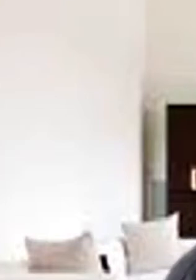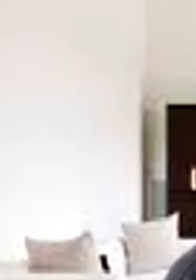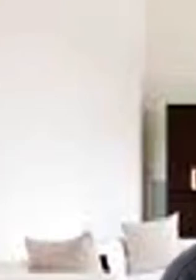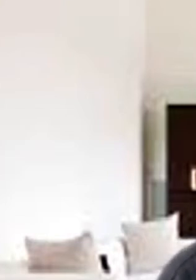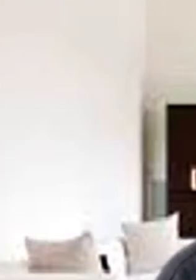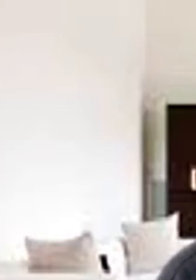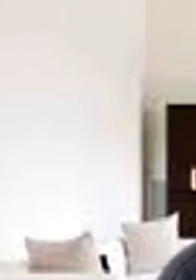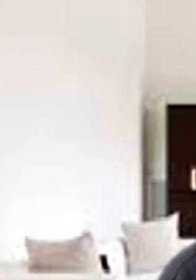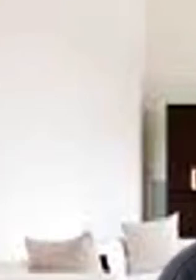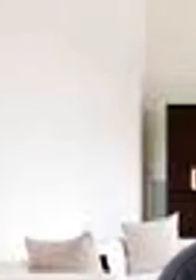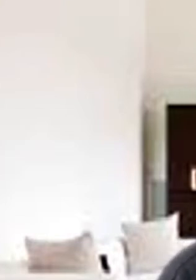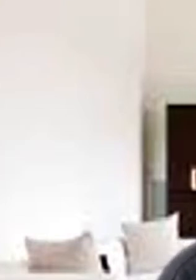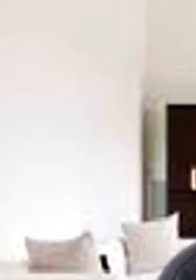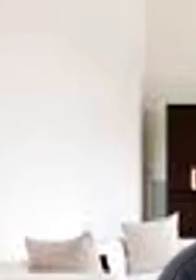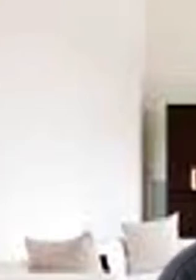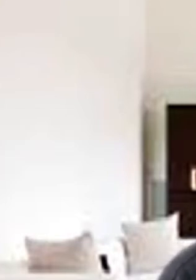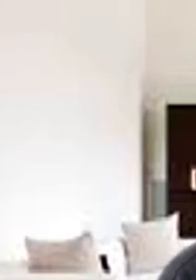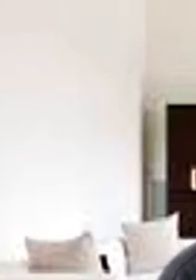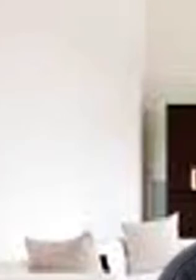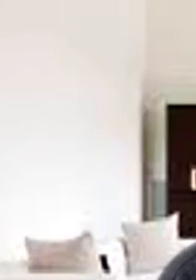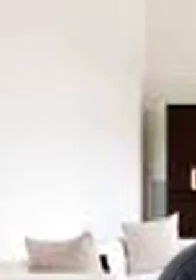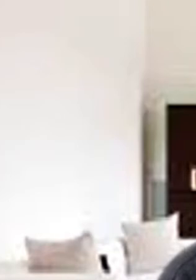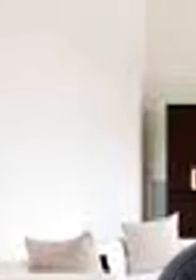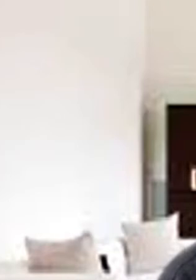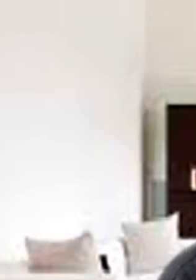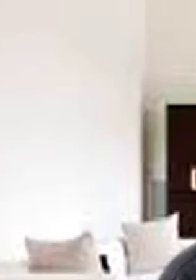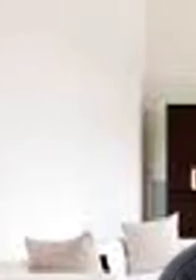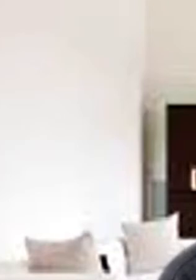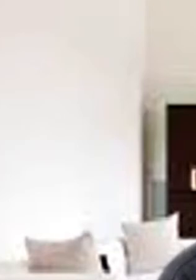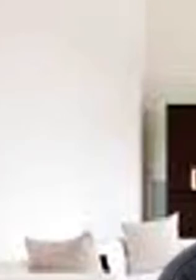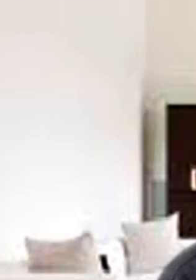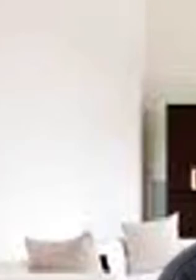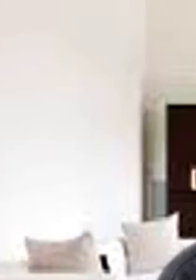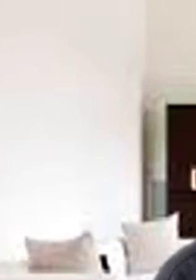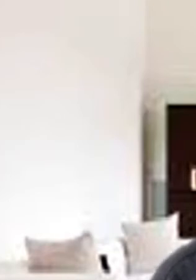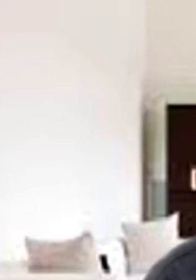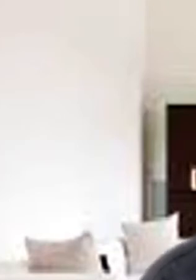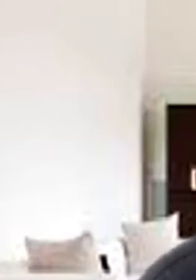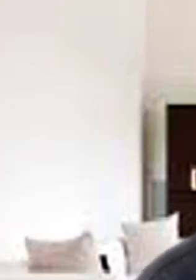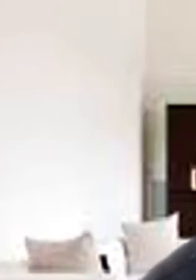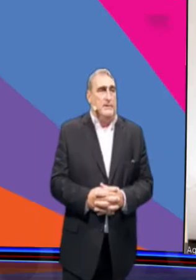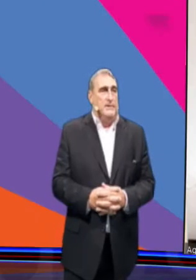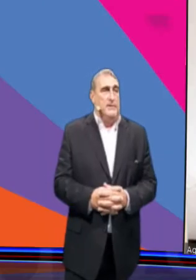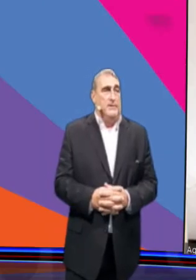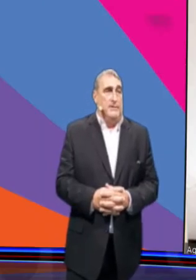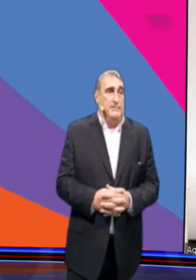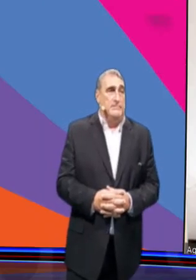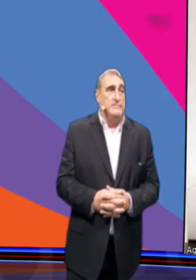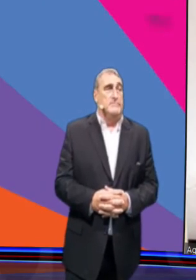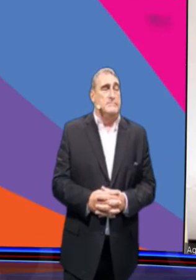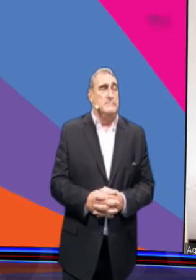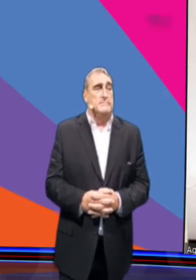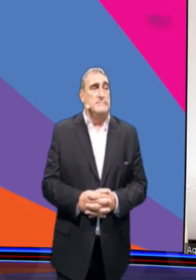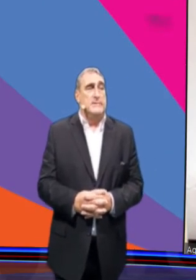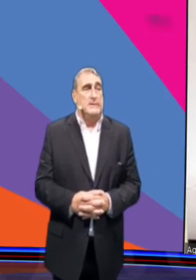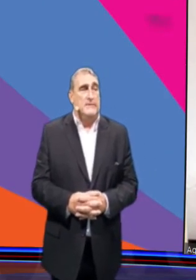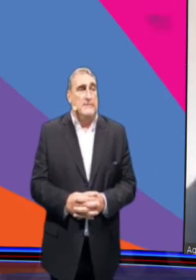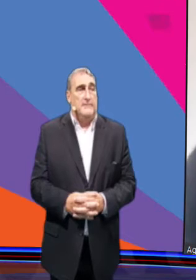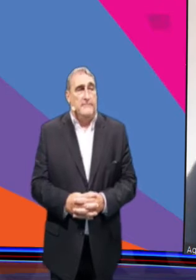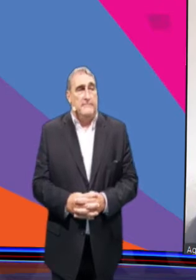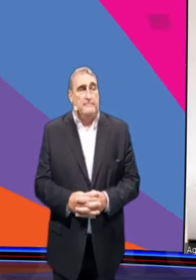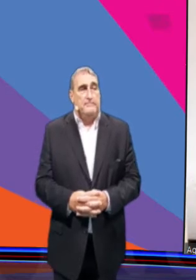Tiene voto, a ver, yo le digo sinceramente, si tiene voto, yo creo que le puede interesar a todo el mundo. Perfecto, perfecto. Ahora voy